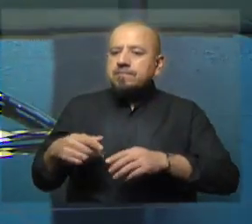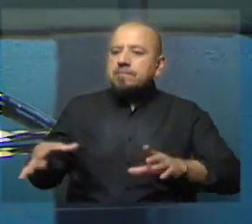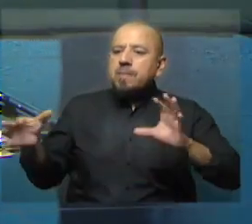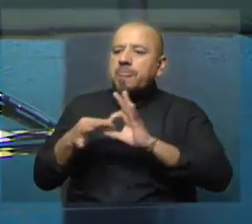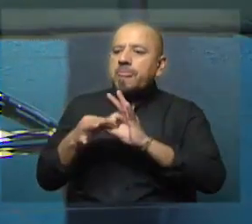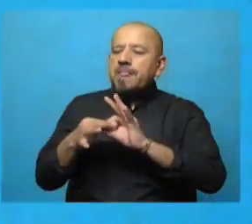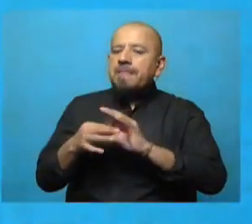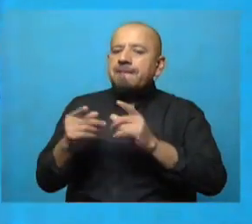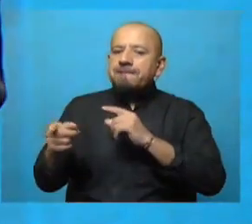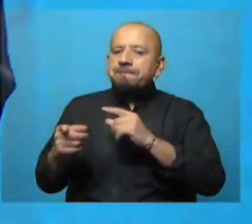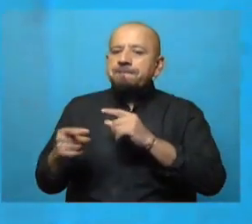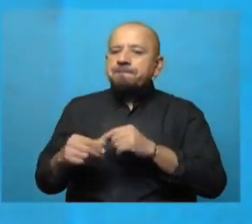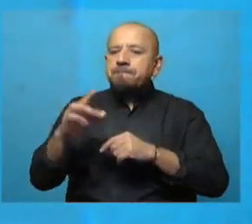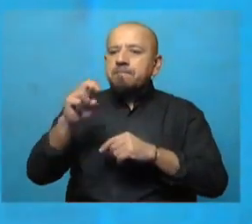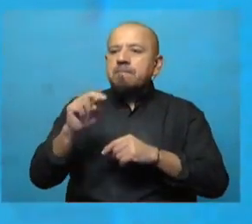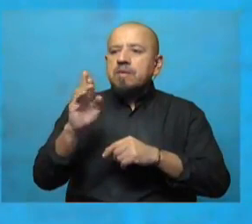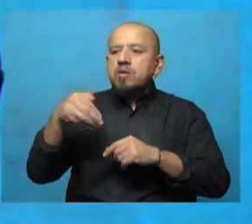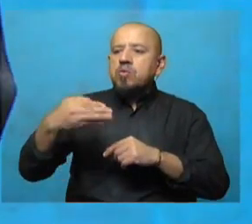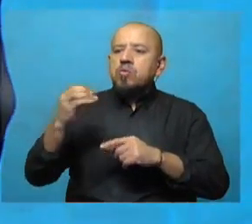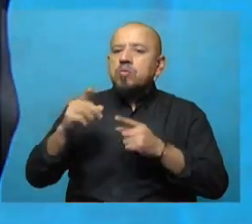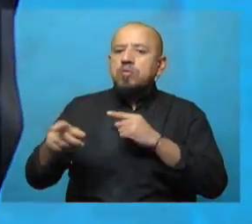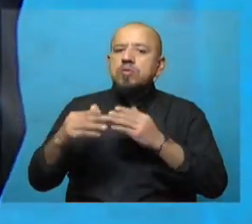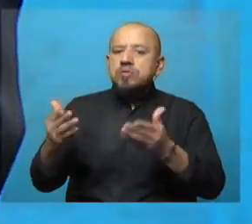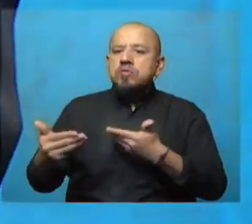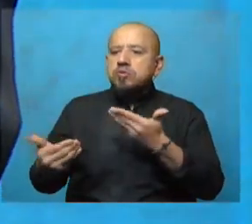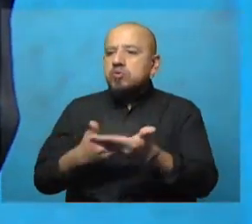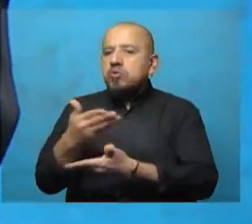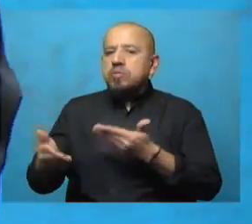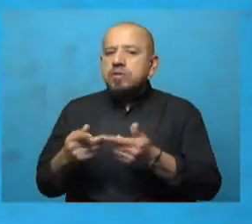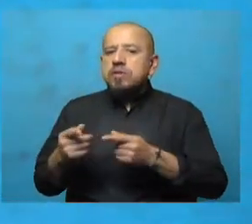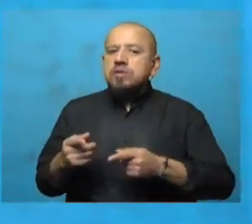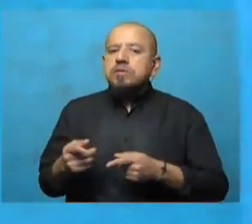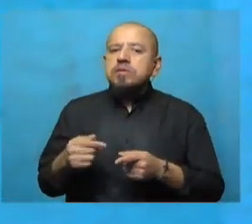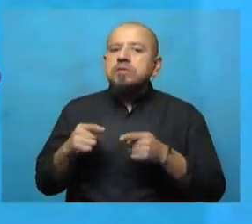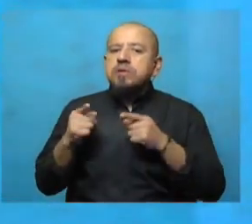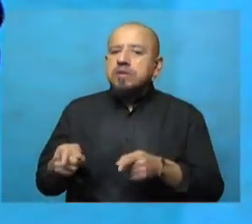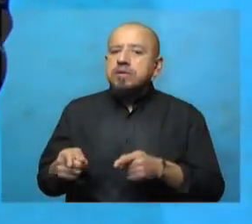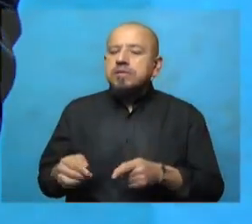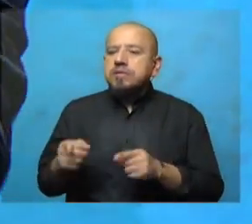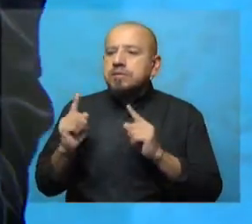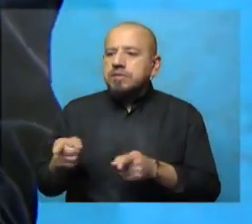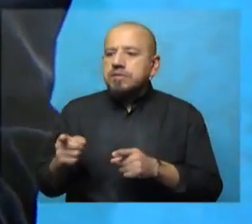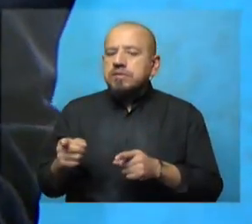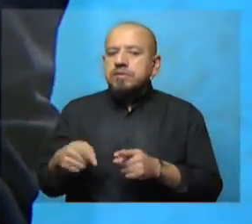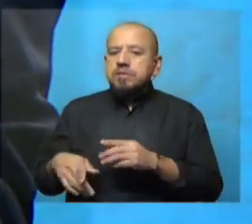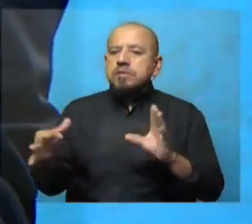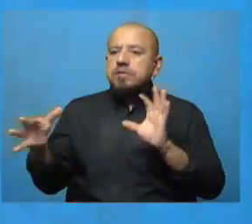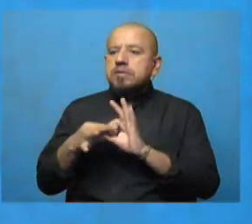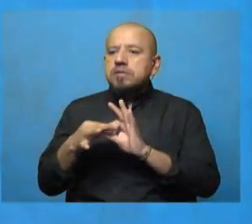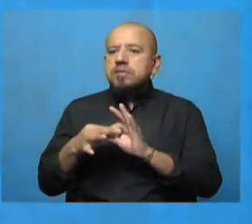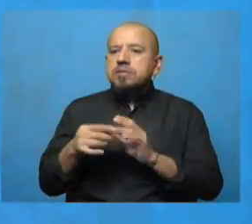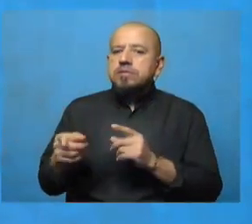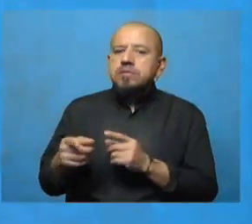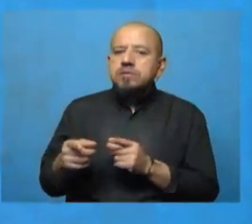y una conexión con con rumbo porque prácticamente que compartían también los escenarios y ahí fue donde también un poco se da esa conexión no